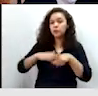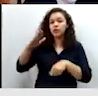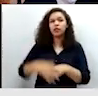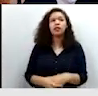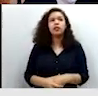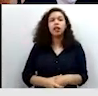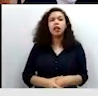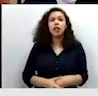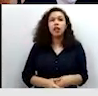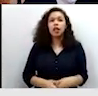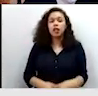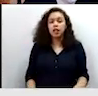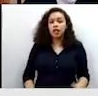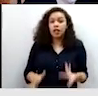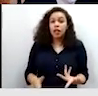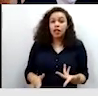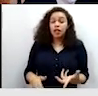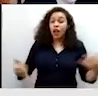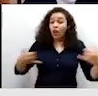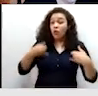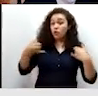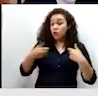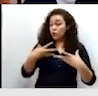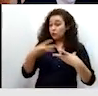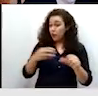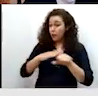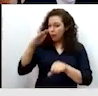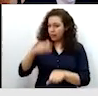pues le está dando a población un poquito más joven.